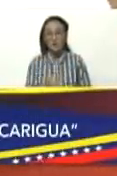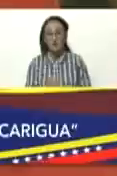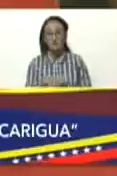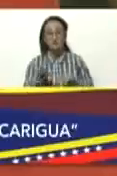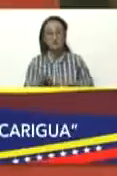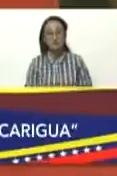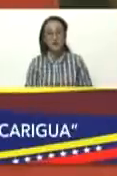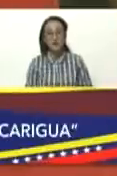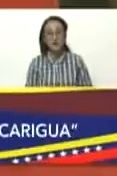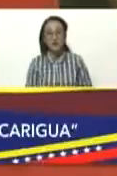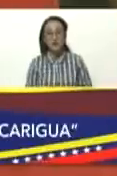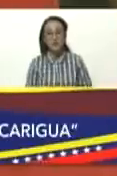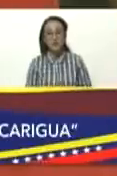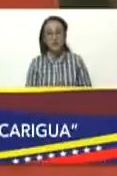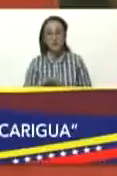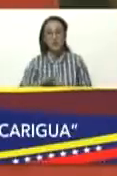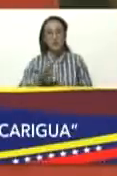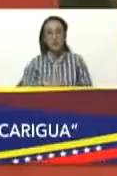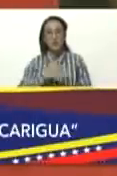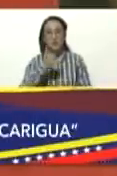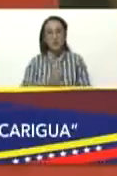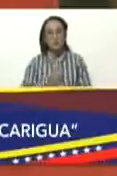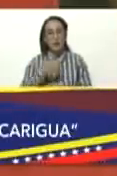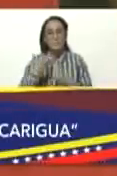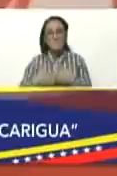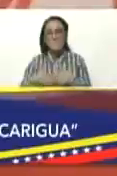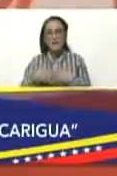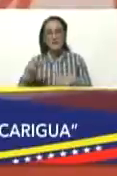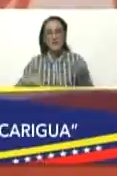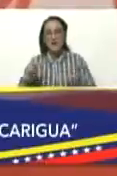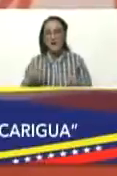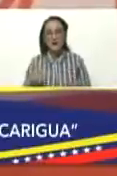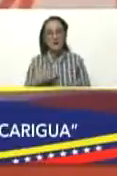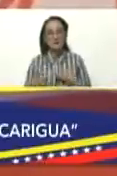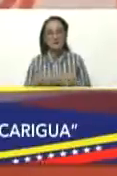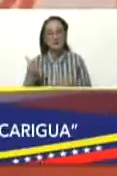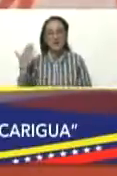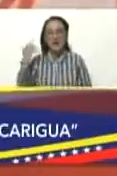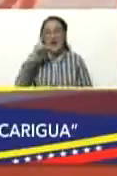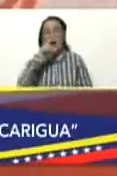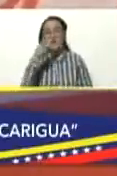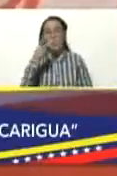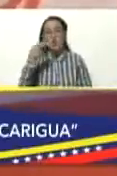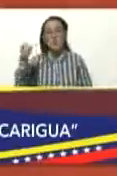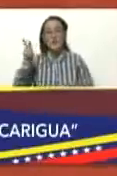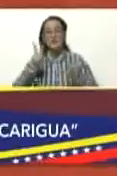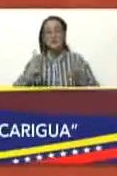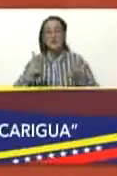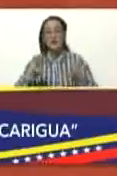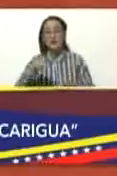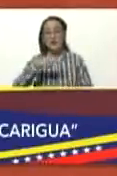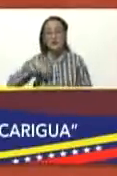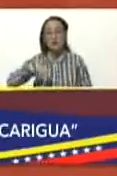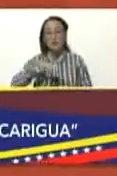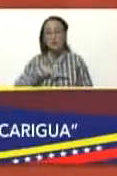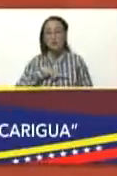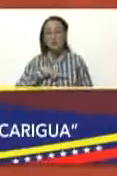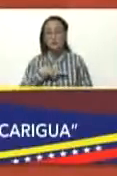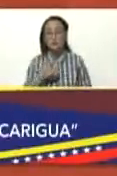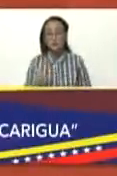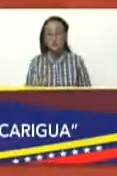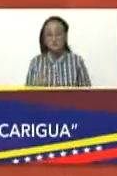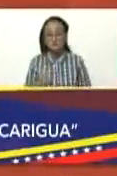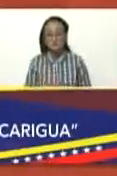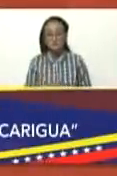paralizó por culpa de empresarios inescrupulosos en el año 2007 y que nosotros, bueno, en medio